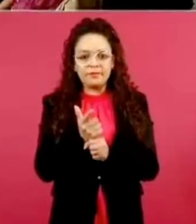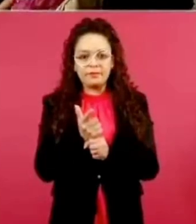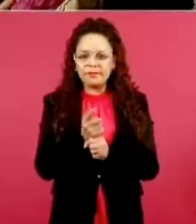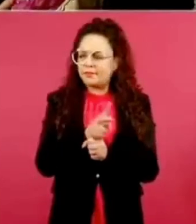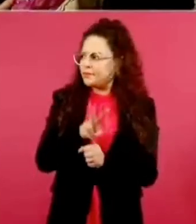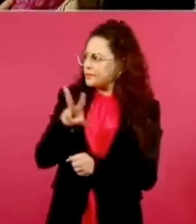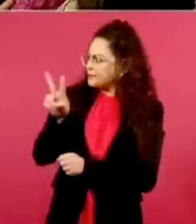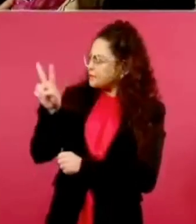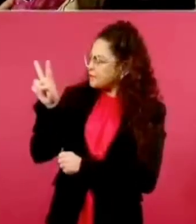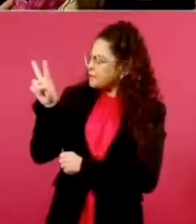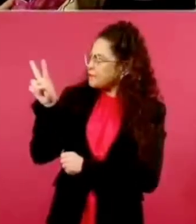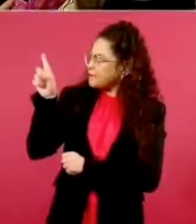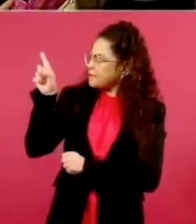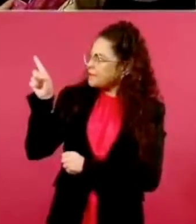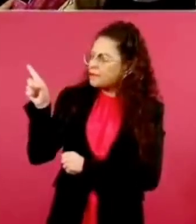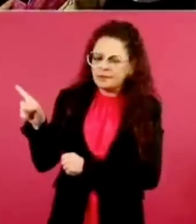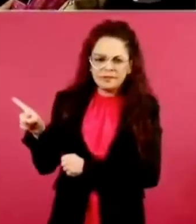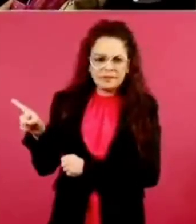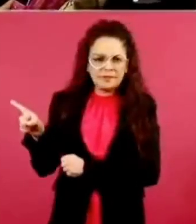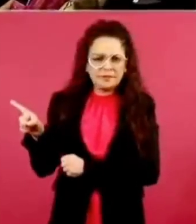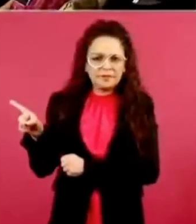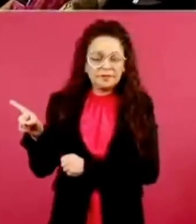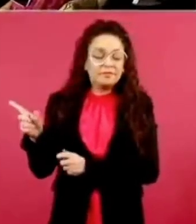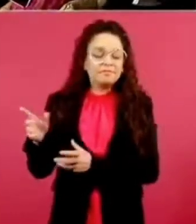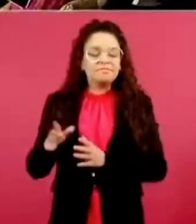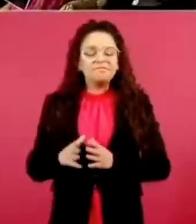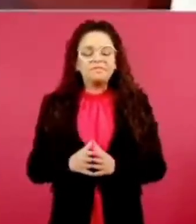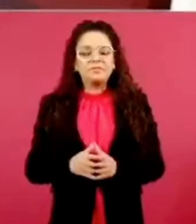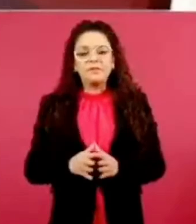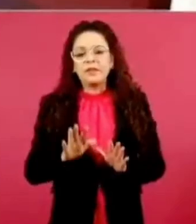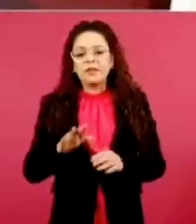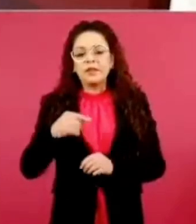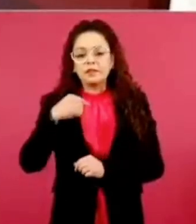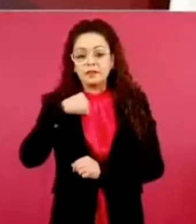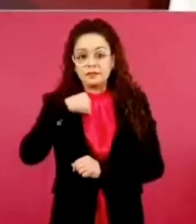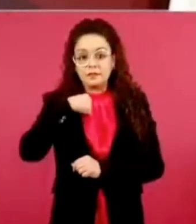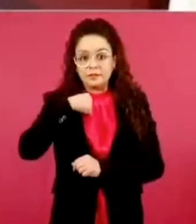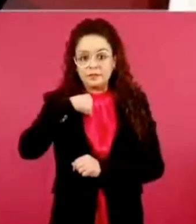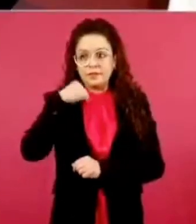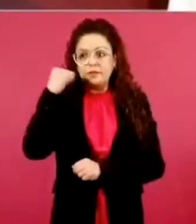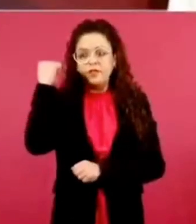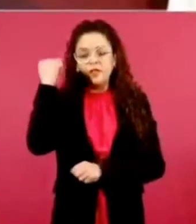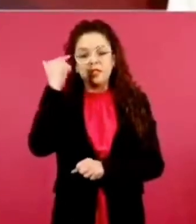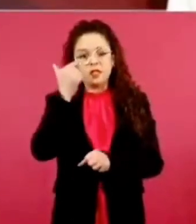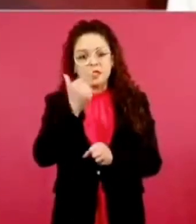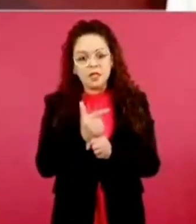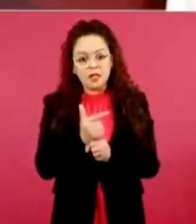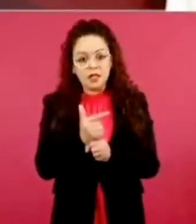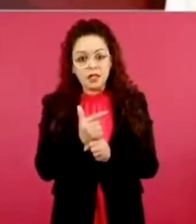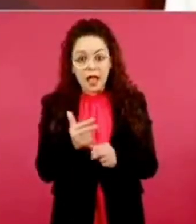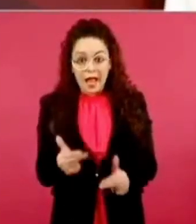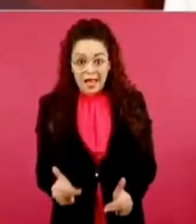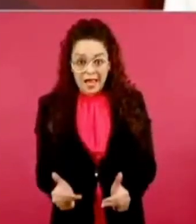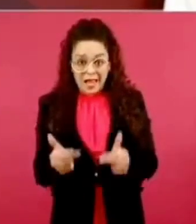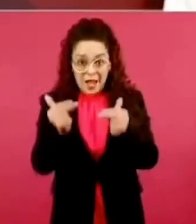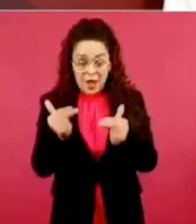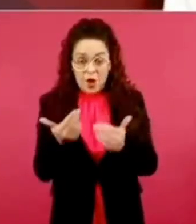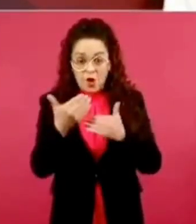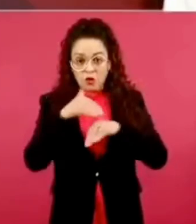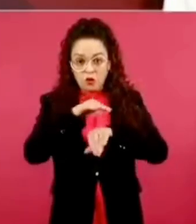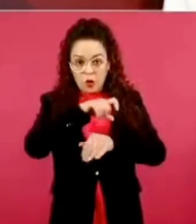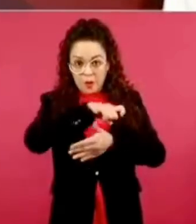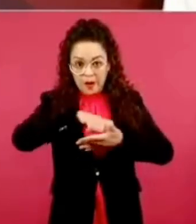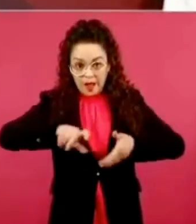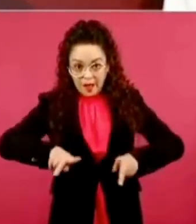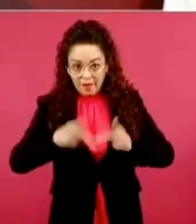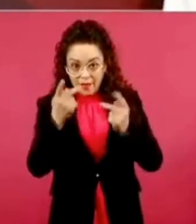Bueno, me entero de que no era nada más el negocio, la compra, venta de los